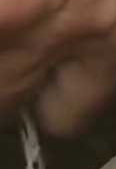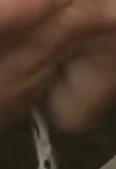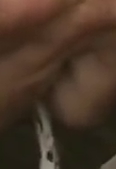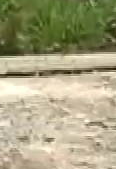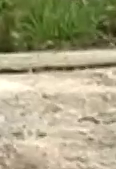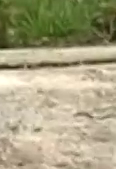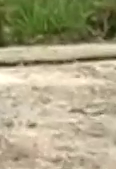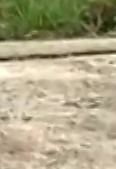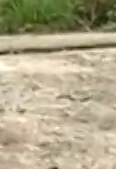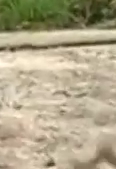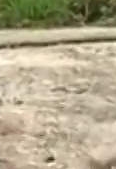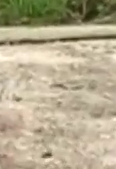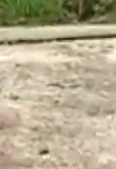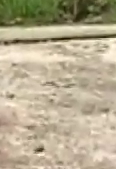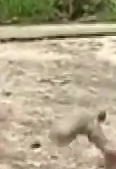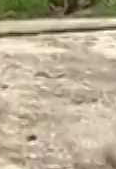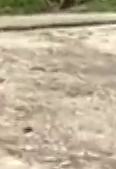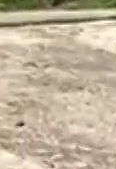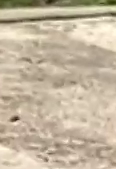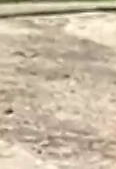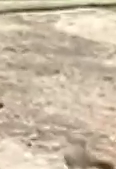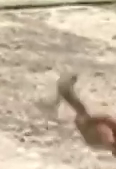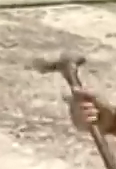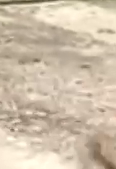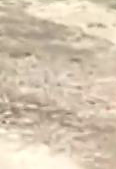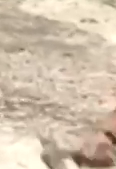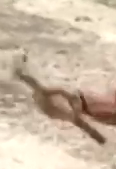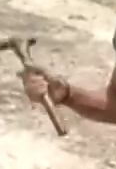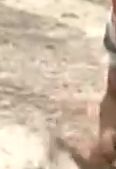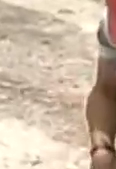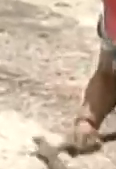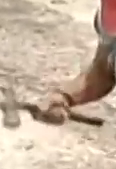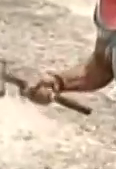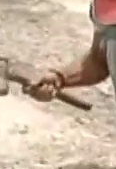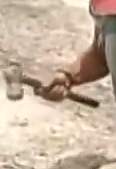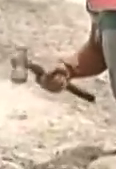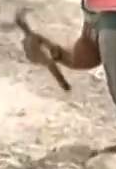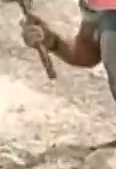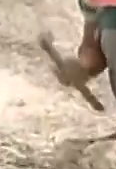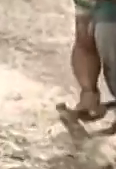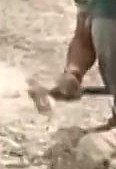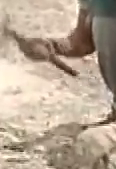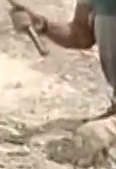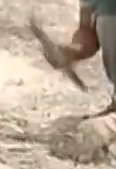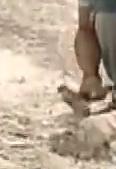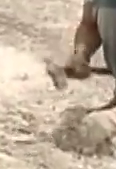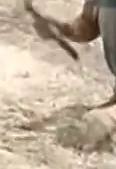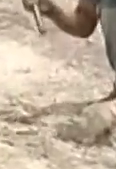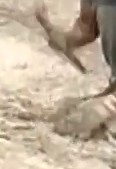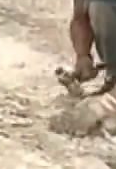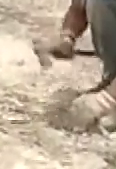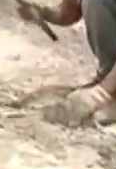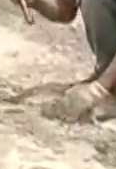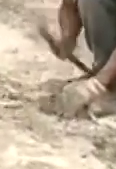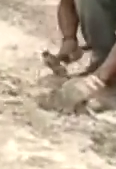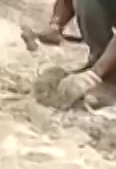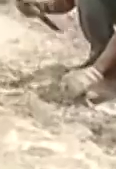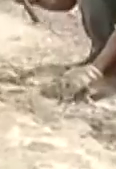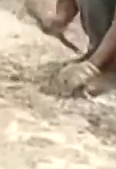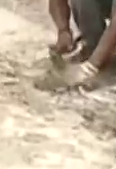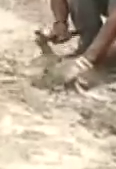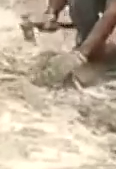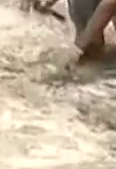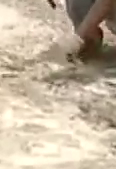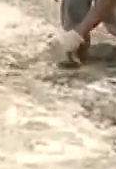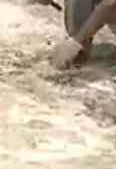tiene que ver con la misión Venezuela Bella, contempla la rehabilitación, la ornamentación, la iluminación de estos sitios